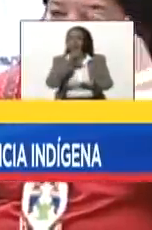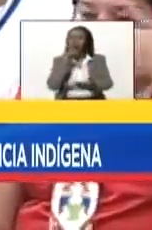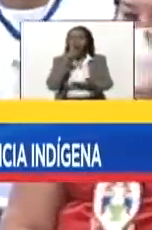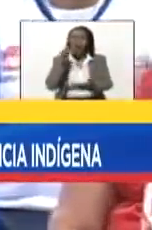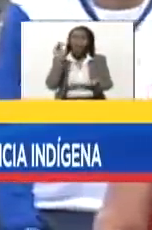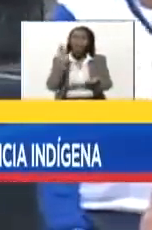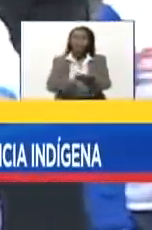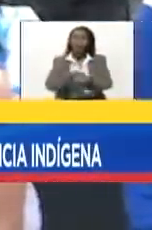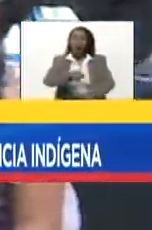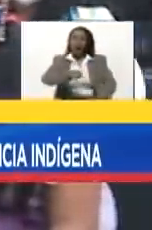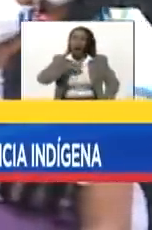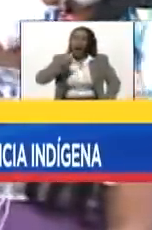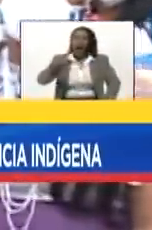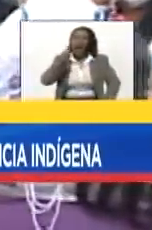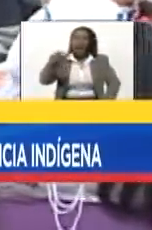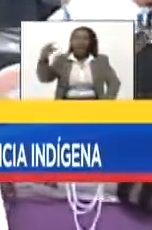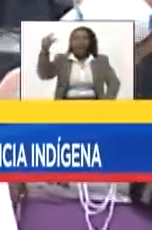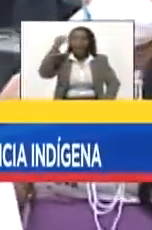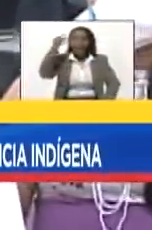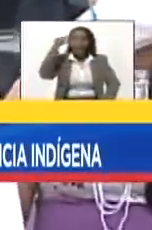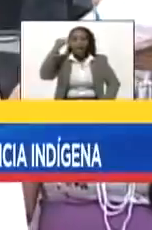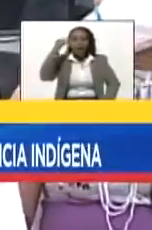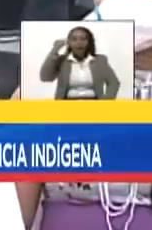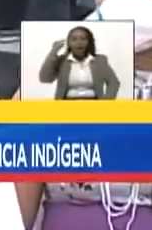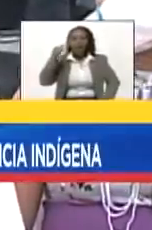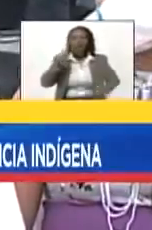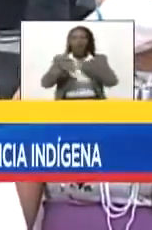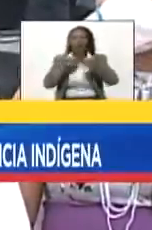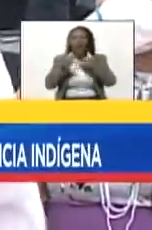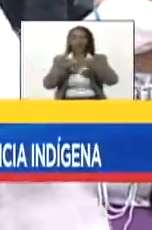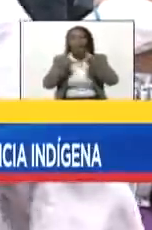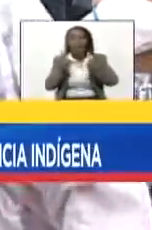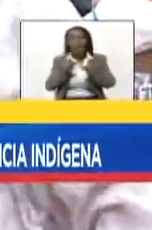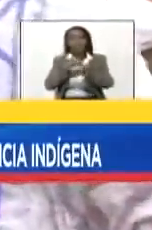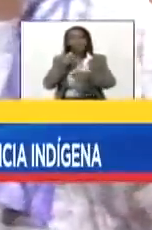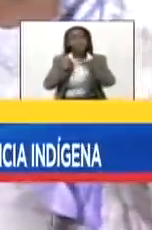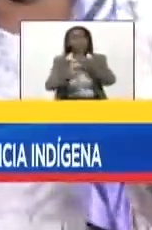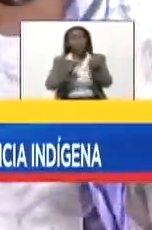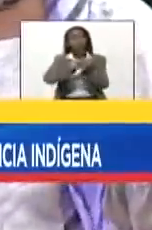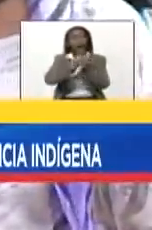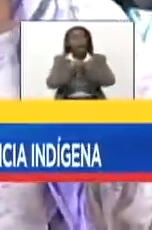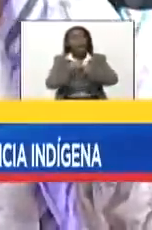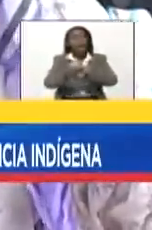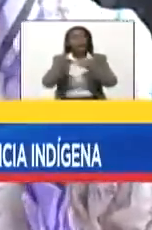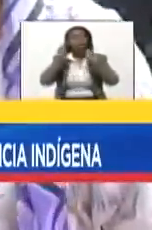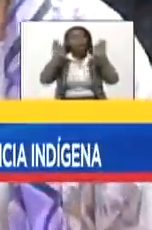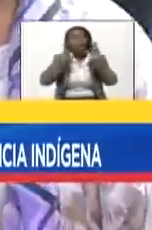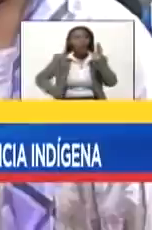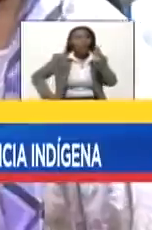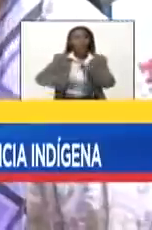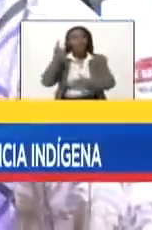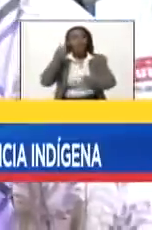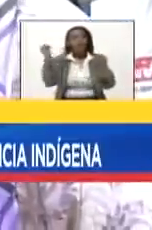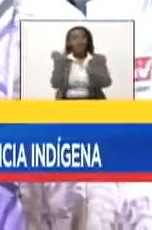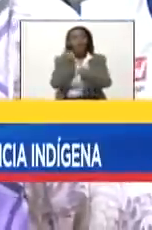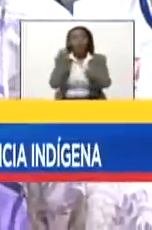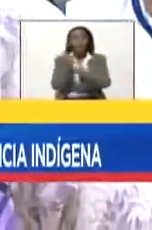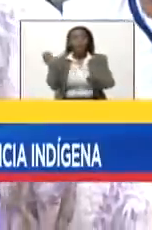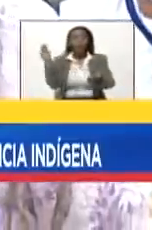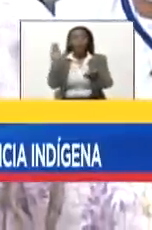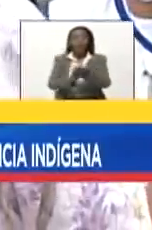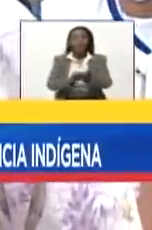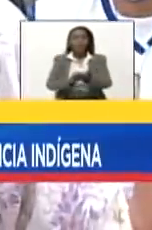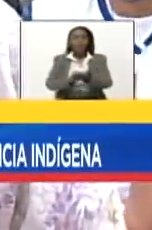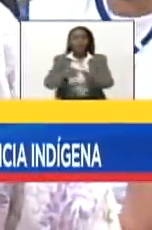ponemos a ese Día de la Raza. Vamos a cambiarlo. Y de una vez los operadores me pusieron